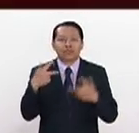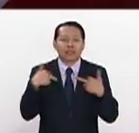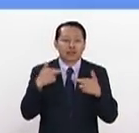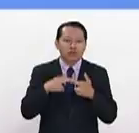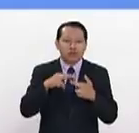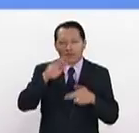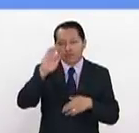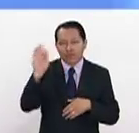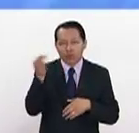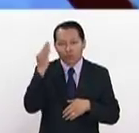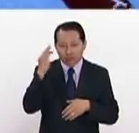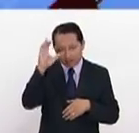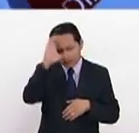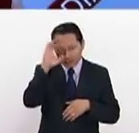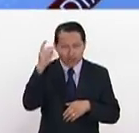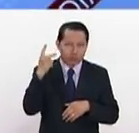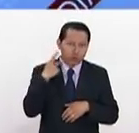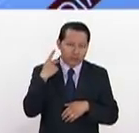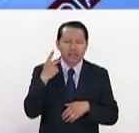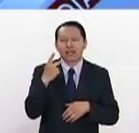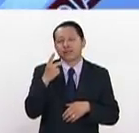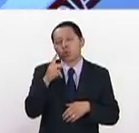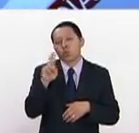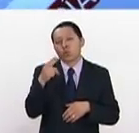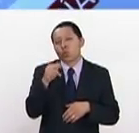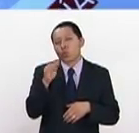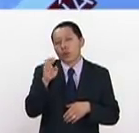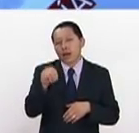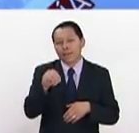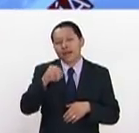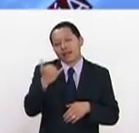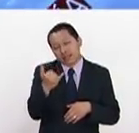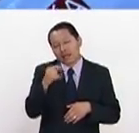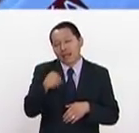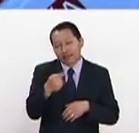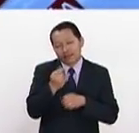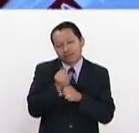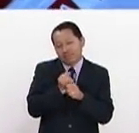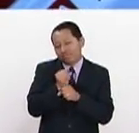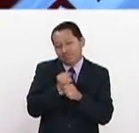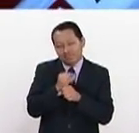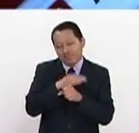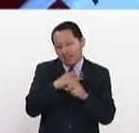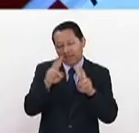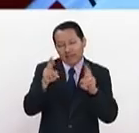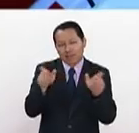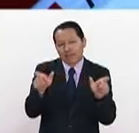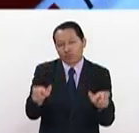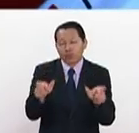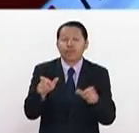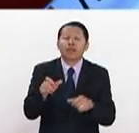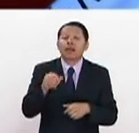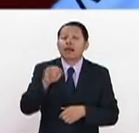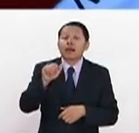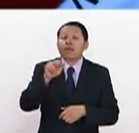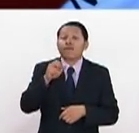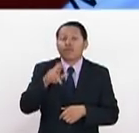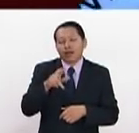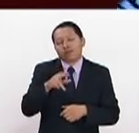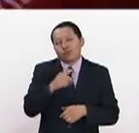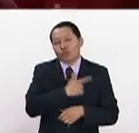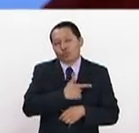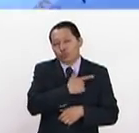la Facultad de Ciencias Políticas y Sociales de la UNAM y además también es un experto en temas de seguridad. Javier, es un placer saludarte. Muy